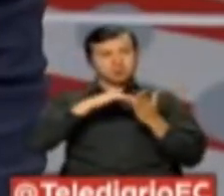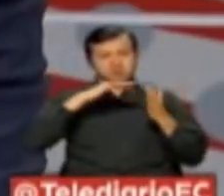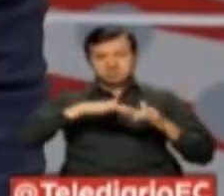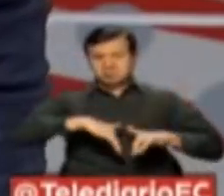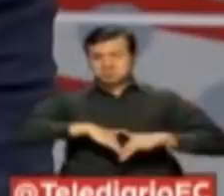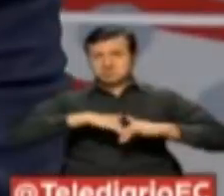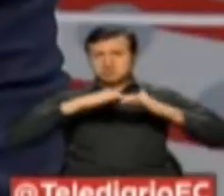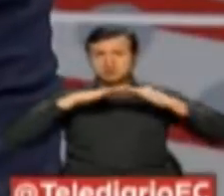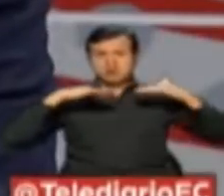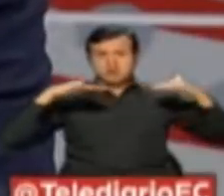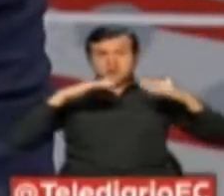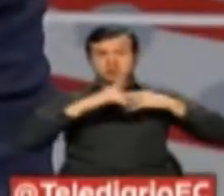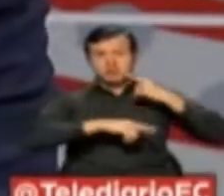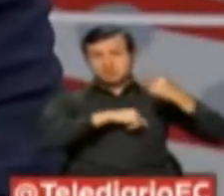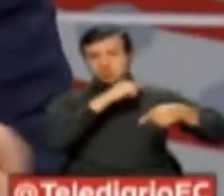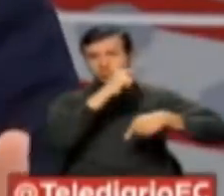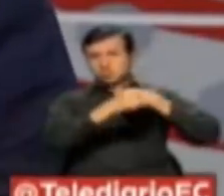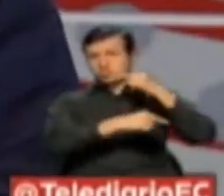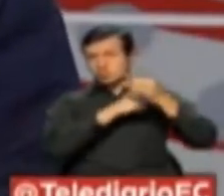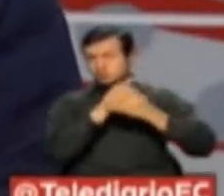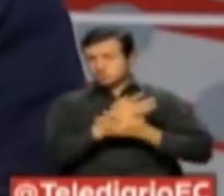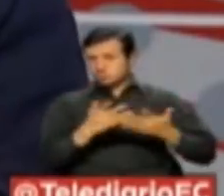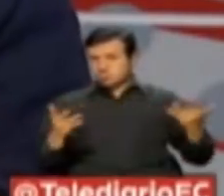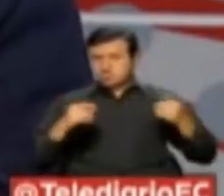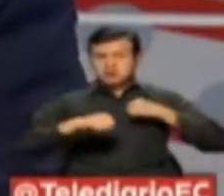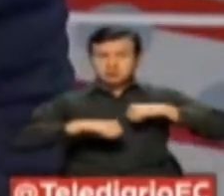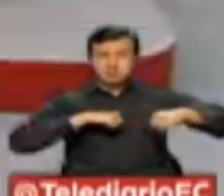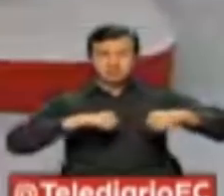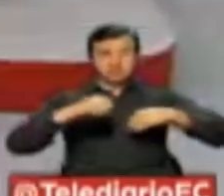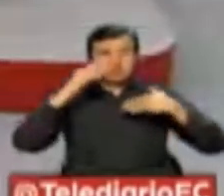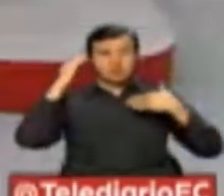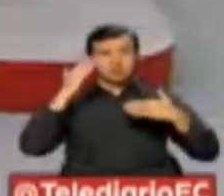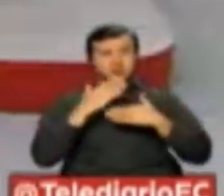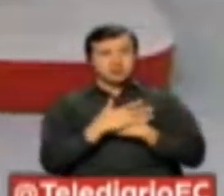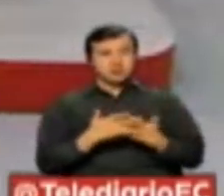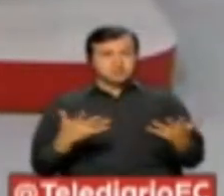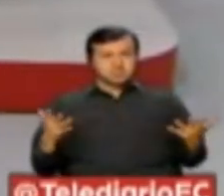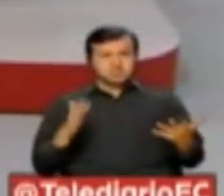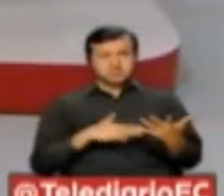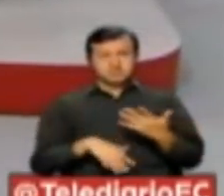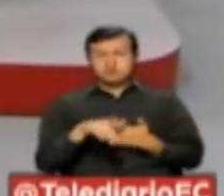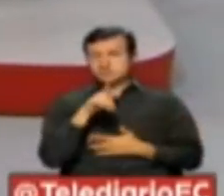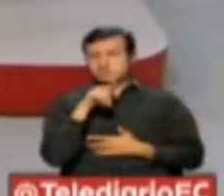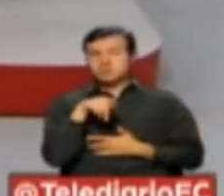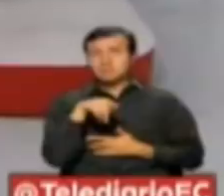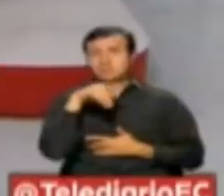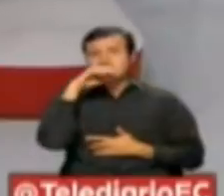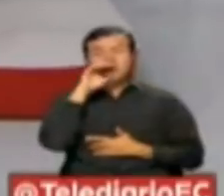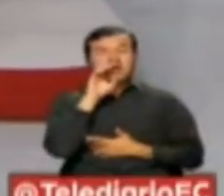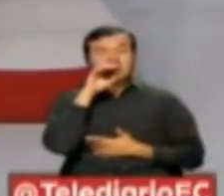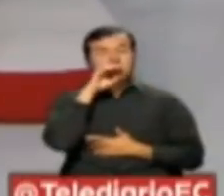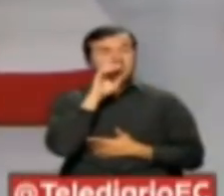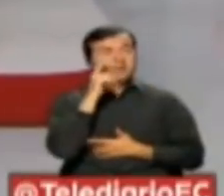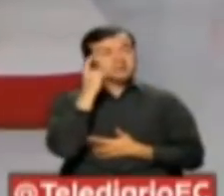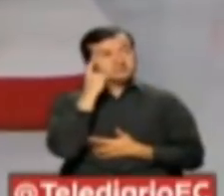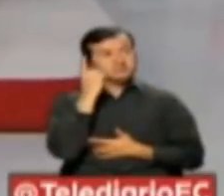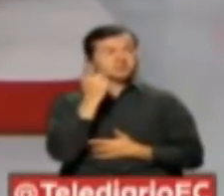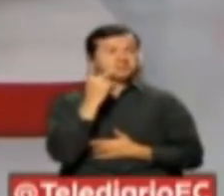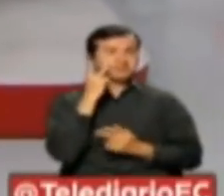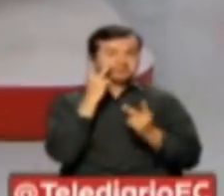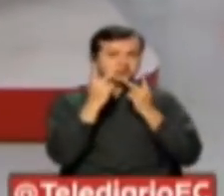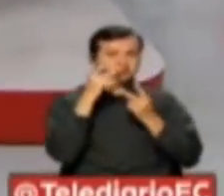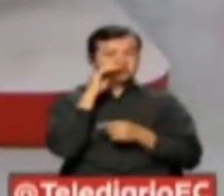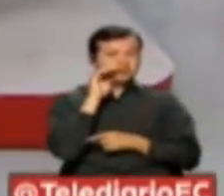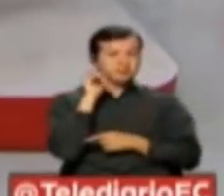de una tradición de gestión política encarnada por paco moncayo al parecer esa es